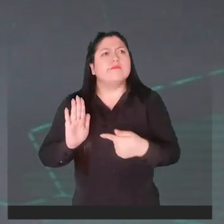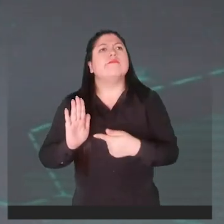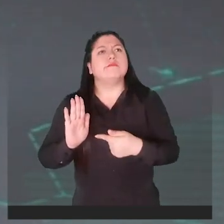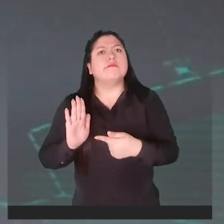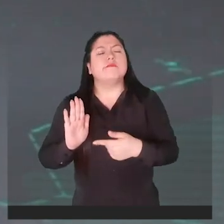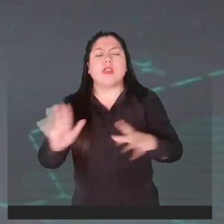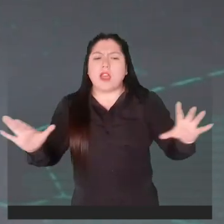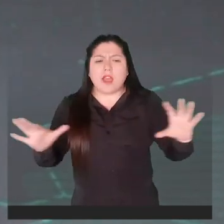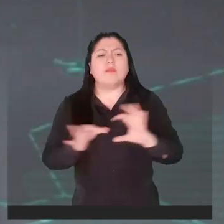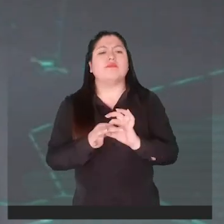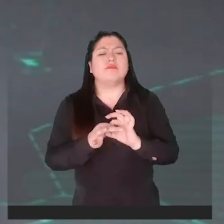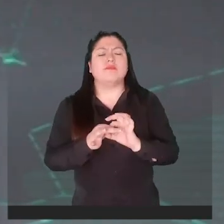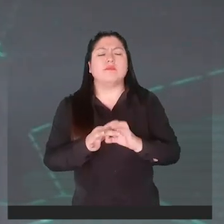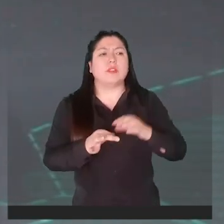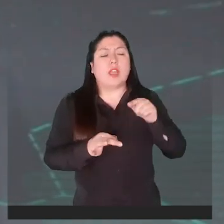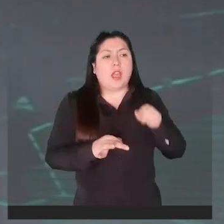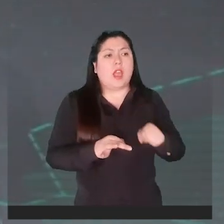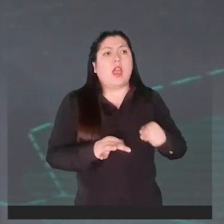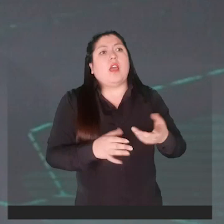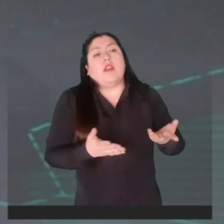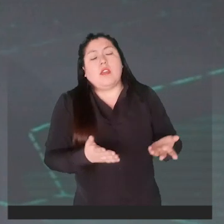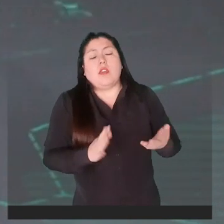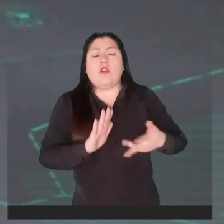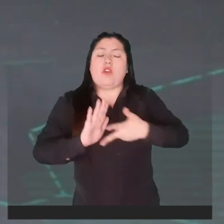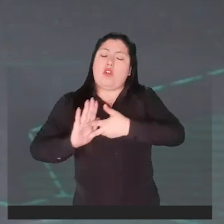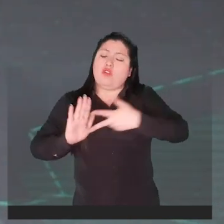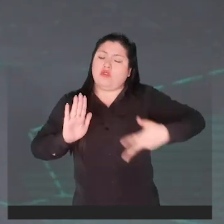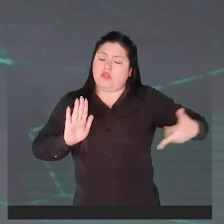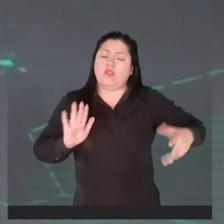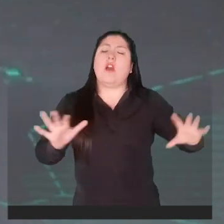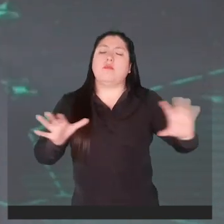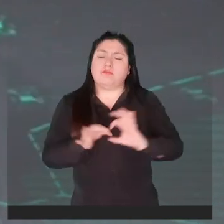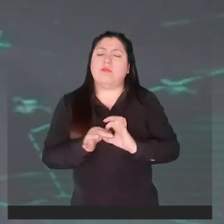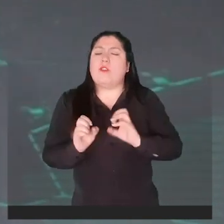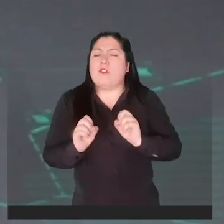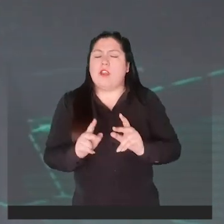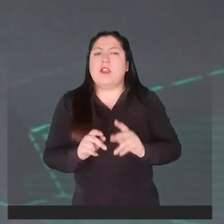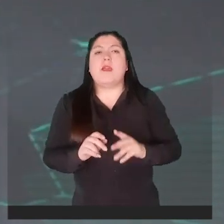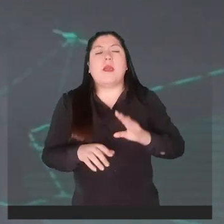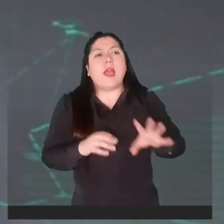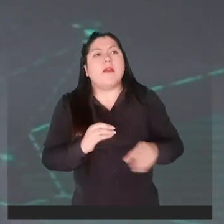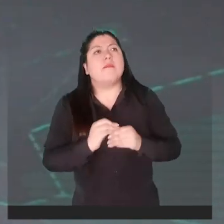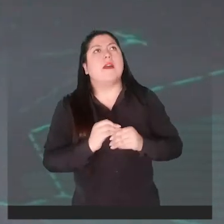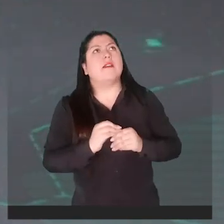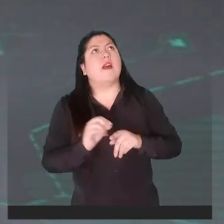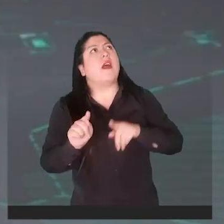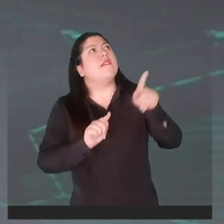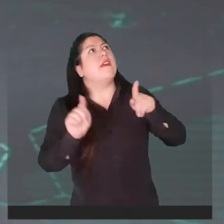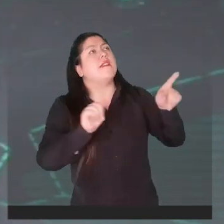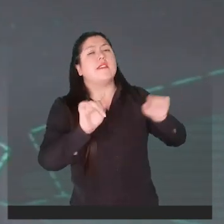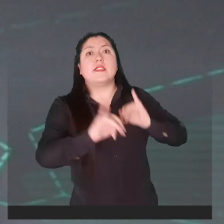que tenga además concordancia, no solamente con los postulados de nuestra Constitución Nacional, sino que también pueda aprender de las